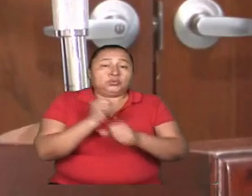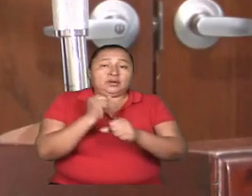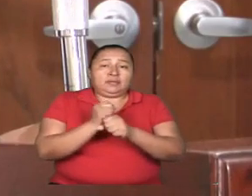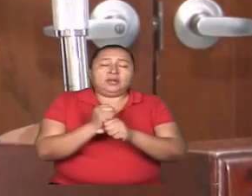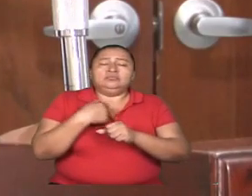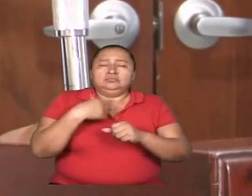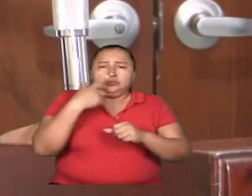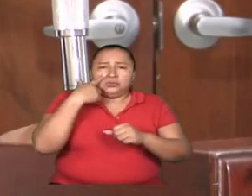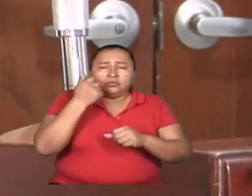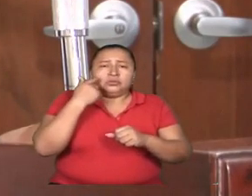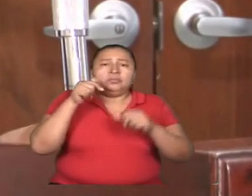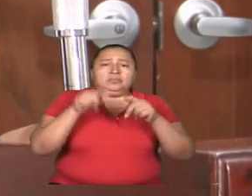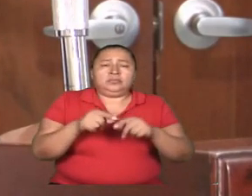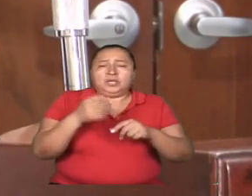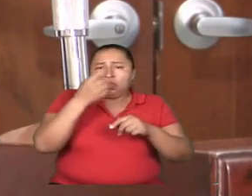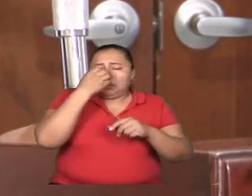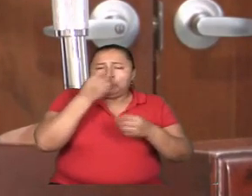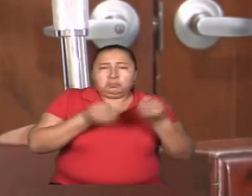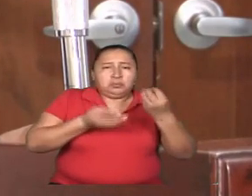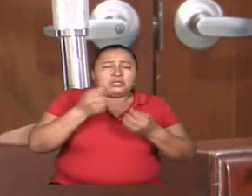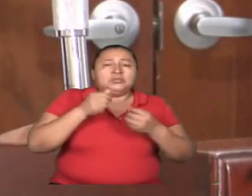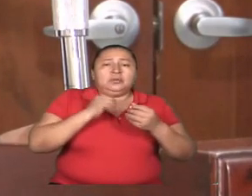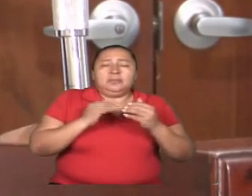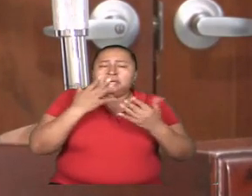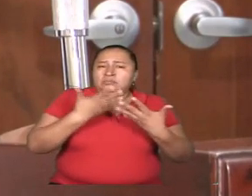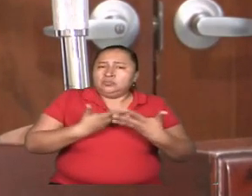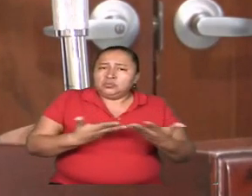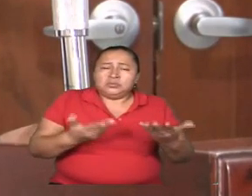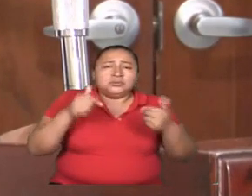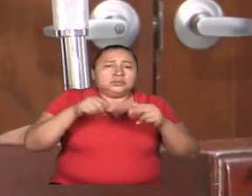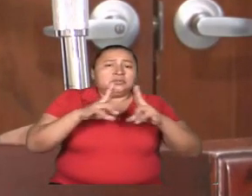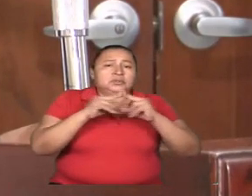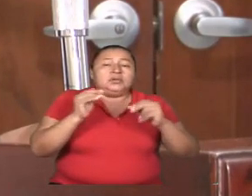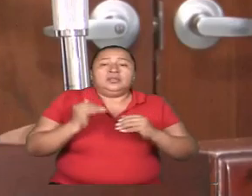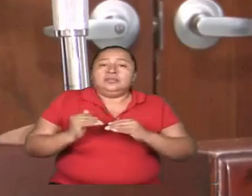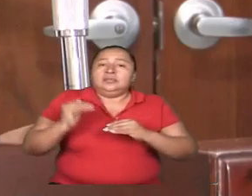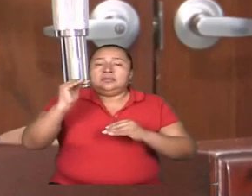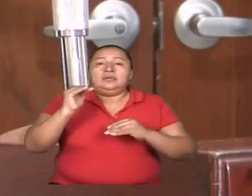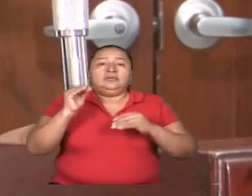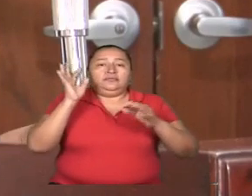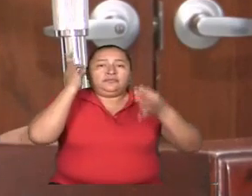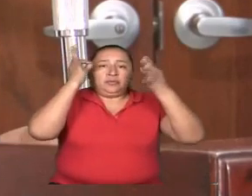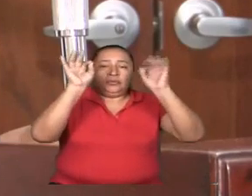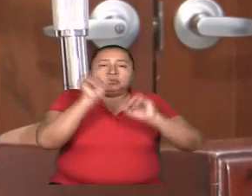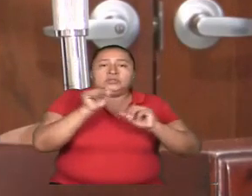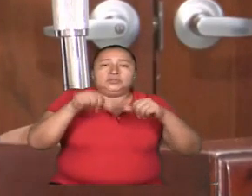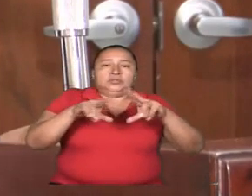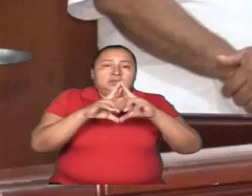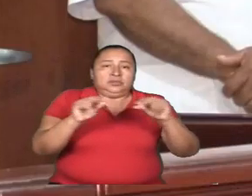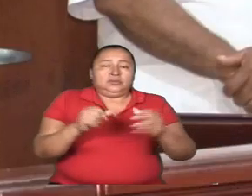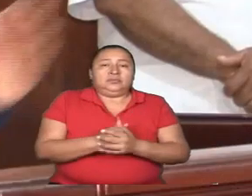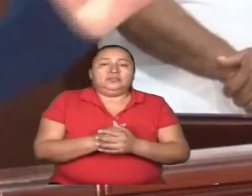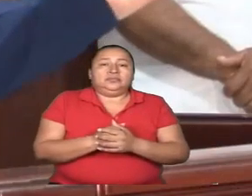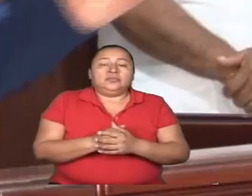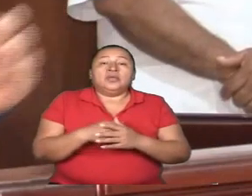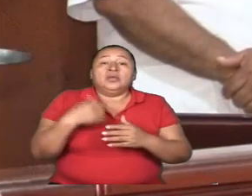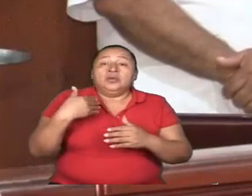reconocida desde el payasito más humilde de este país hasta el artista más consagrado de nuestro país. Es